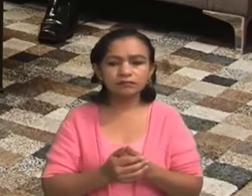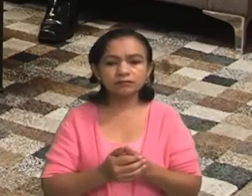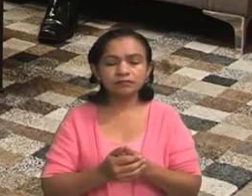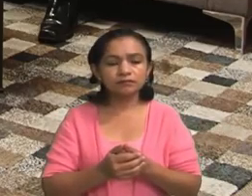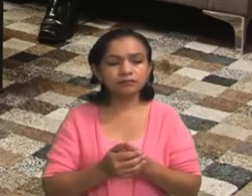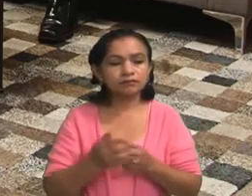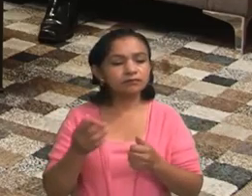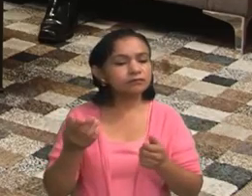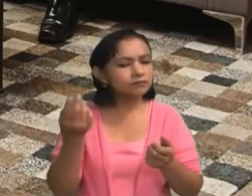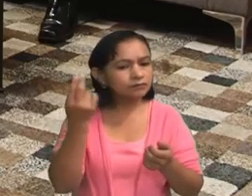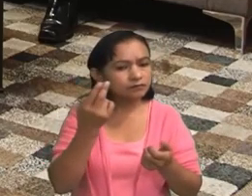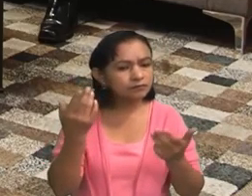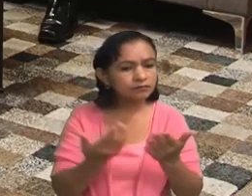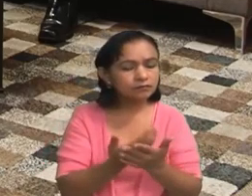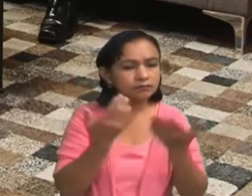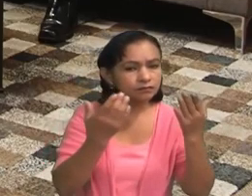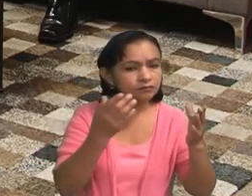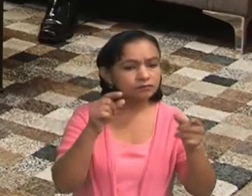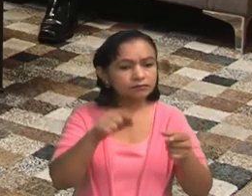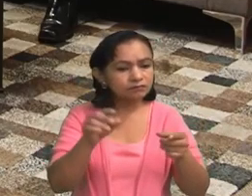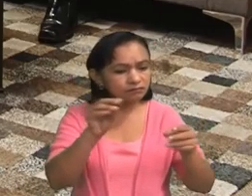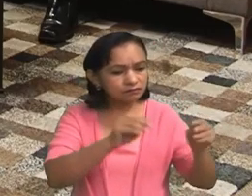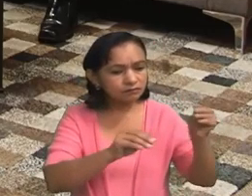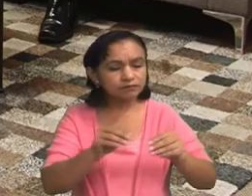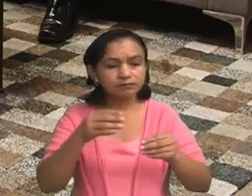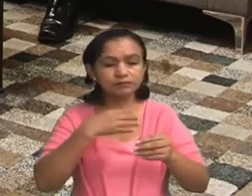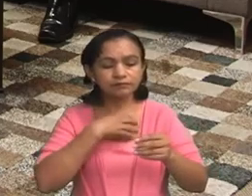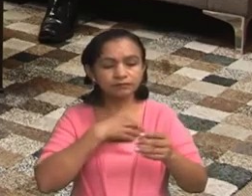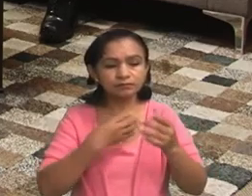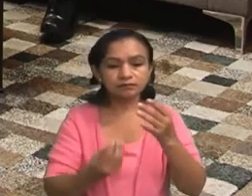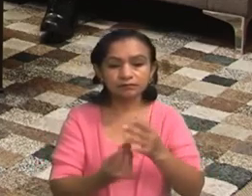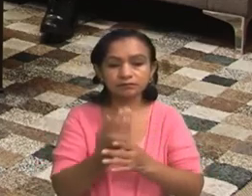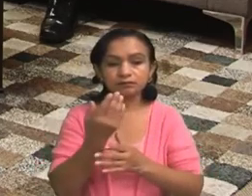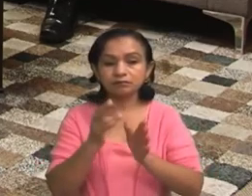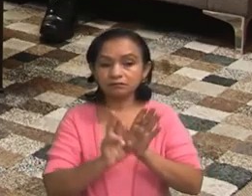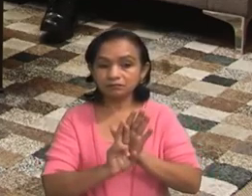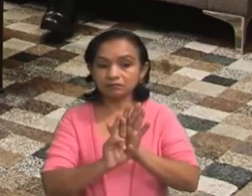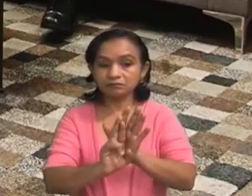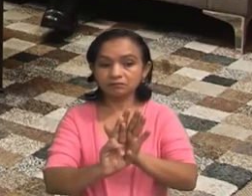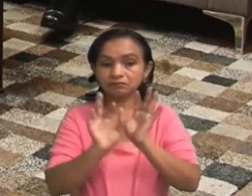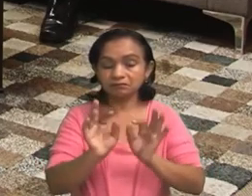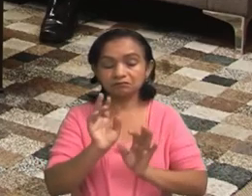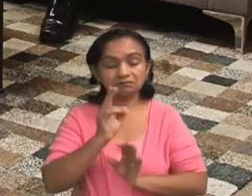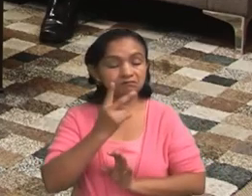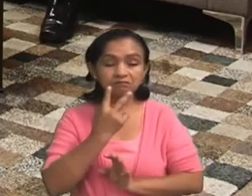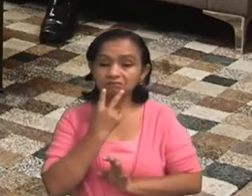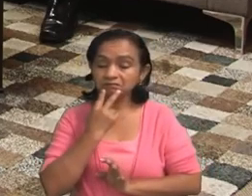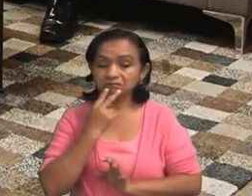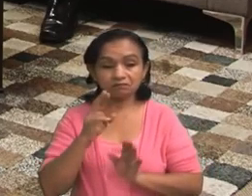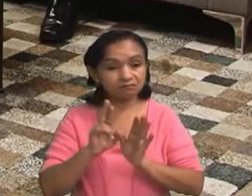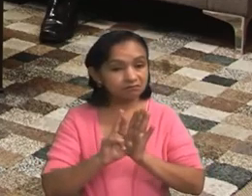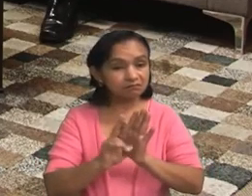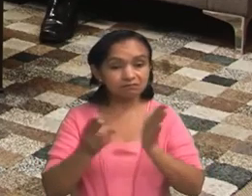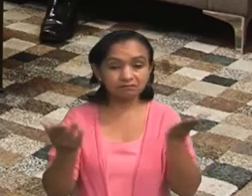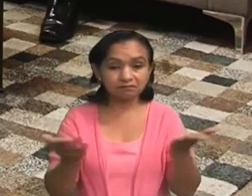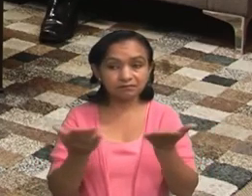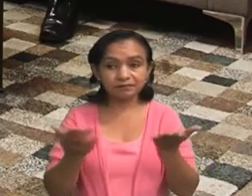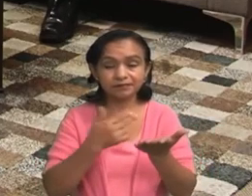aplicando una tecnología, cómo le ha ido en su producción, si le ha resultado, si no le ha resultado, cómo le ha